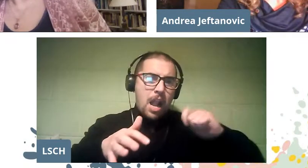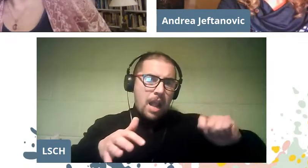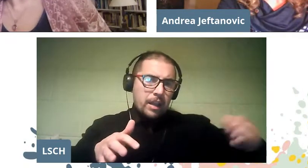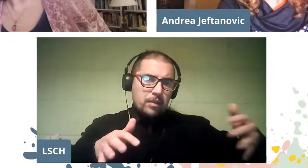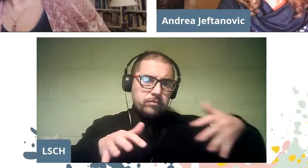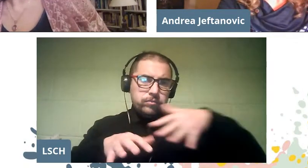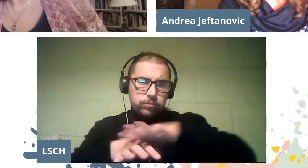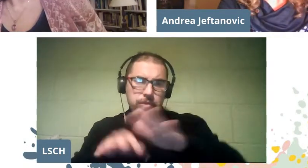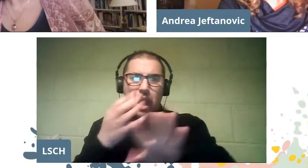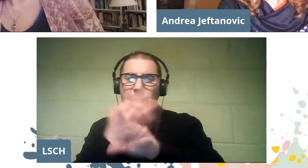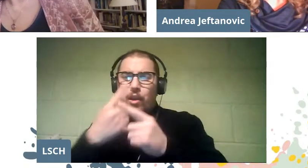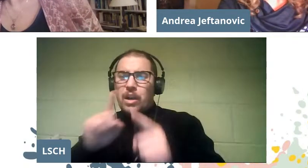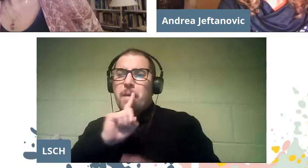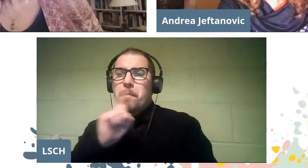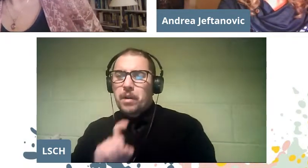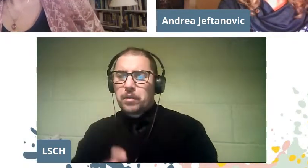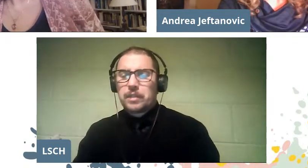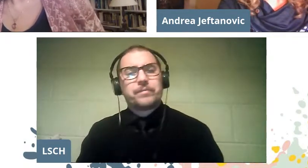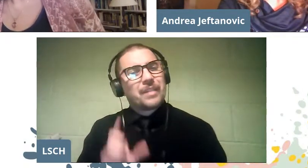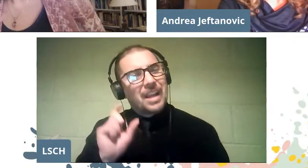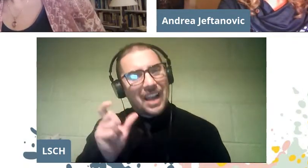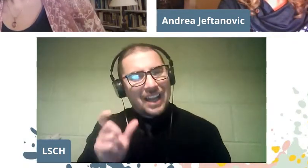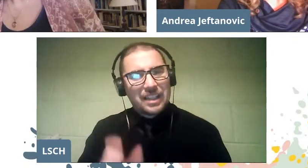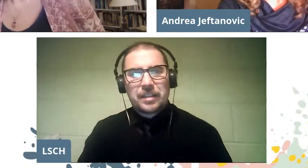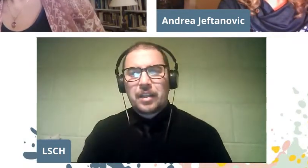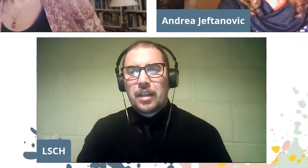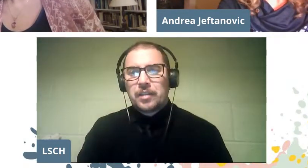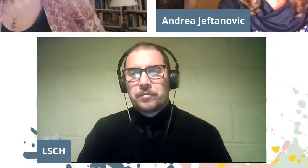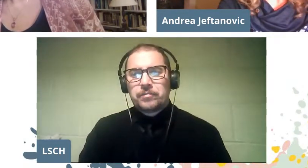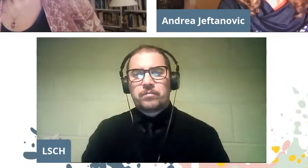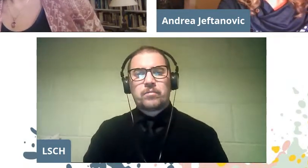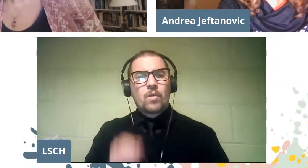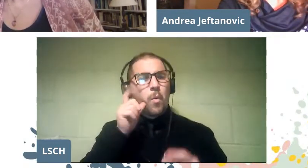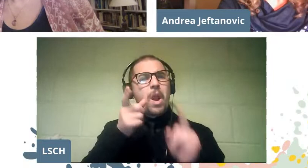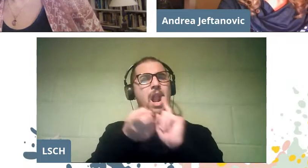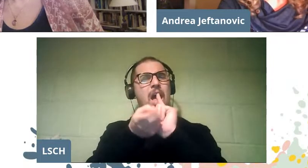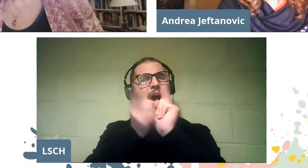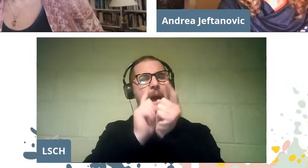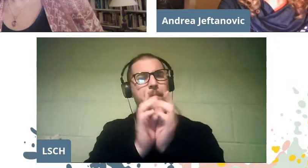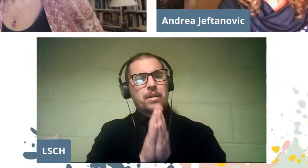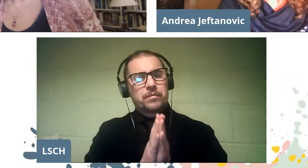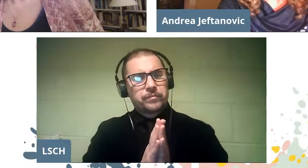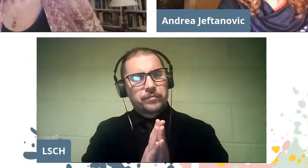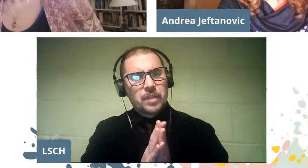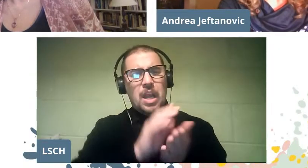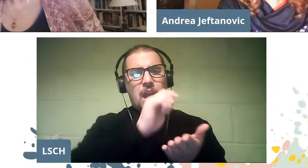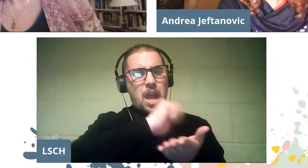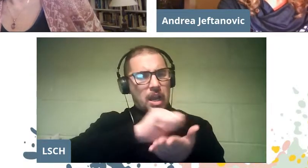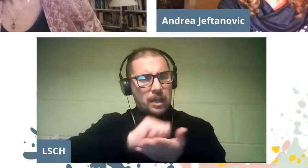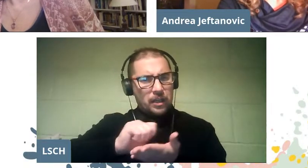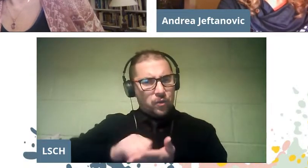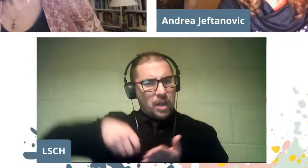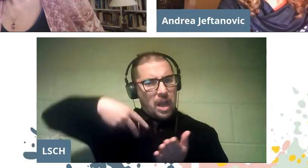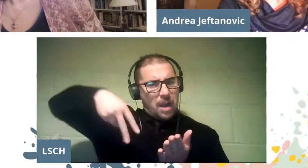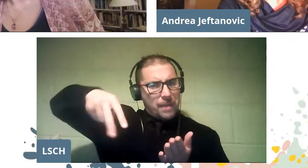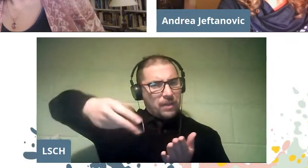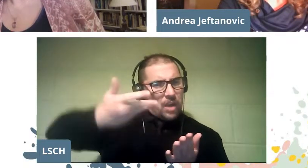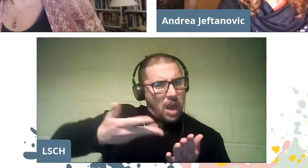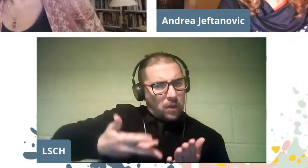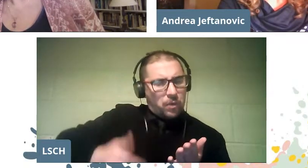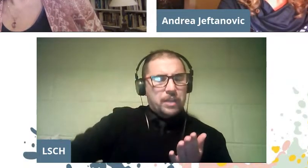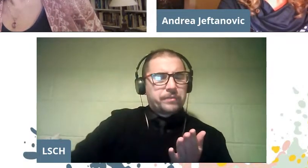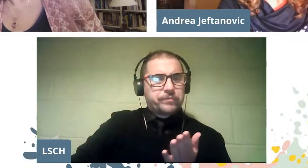Aquí hay otra pregunta, Andrea, muchas gracias. ¿Qué cambios se observan en las escrituras caminantes